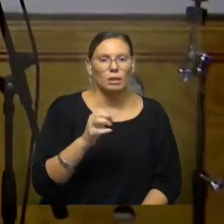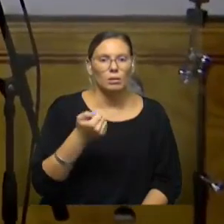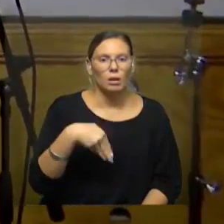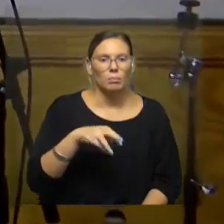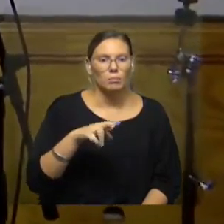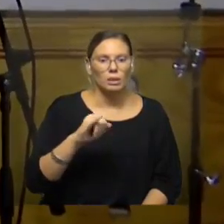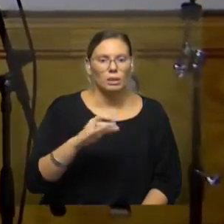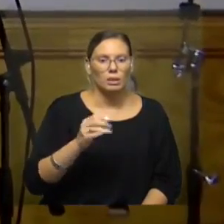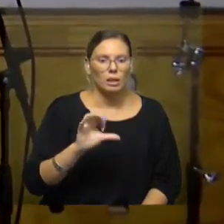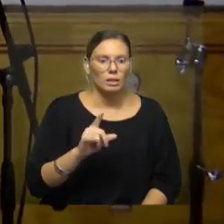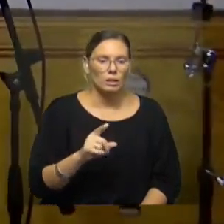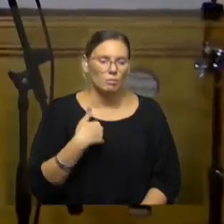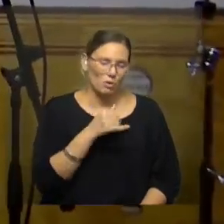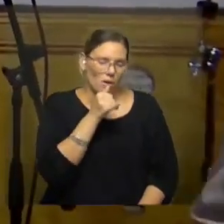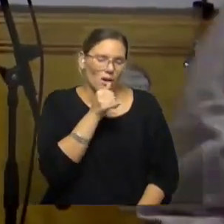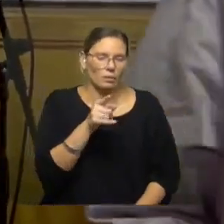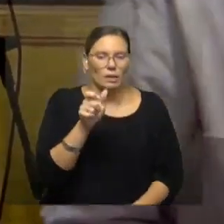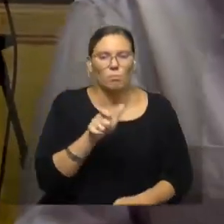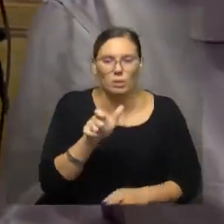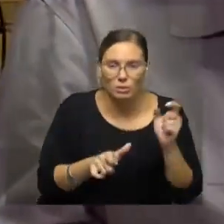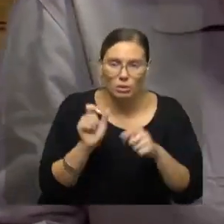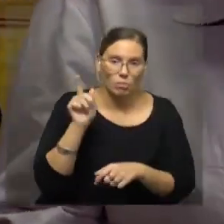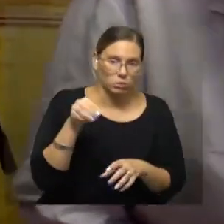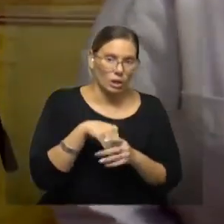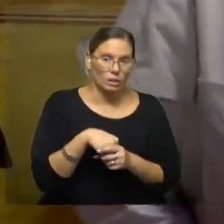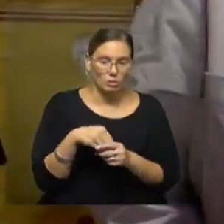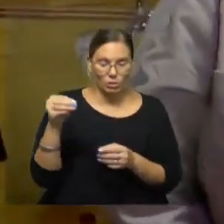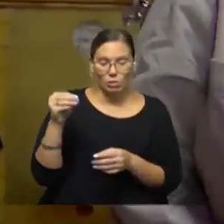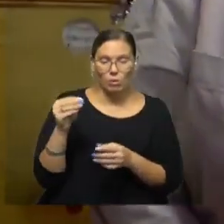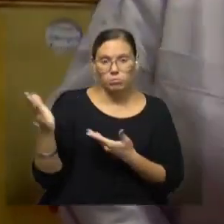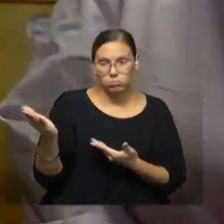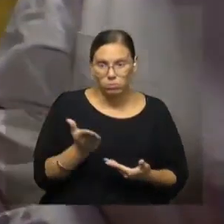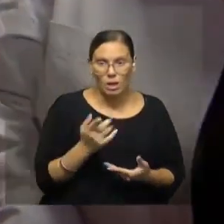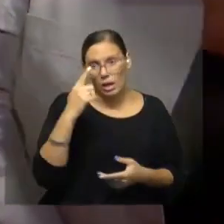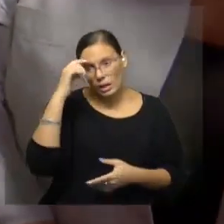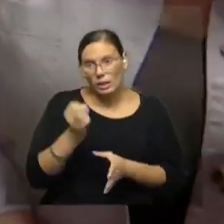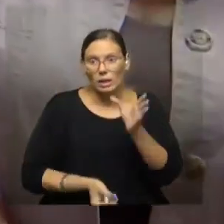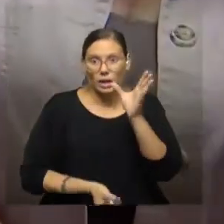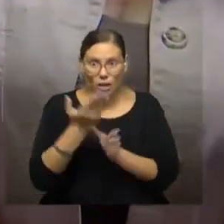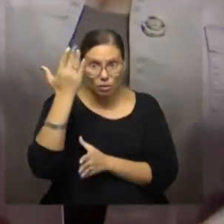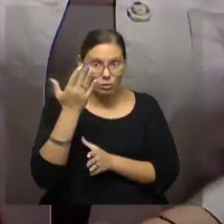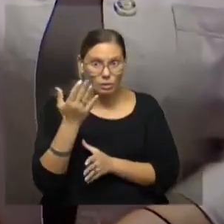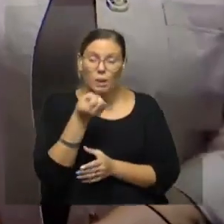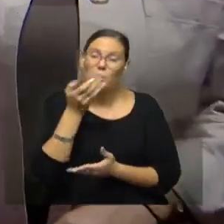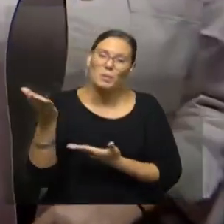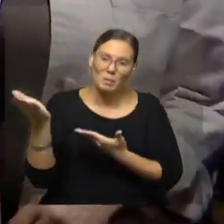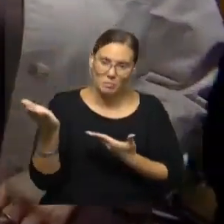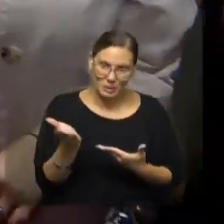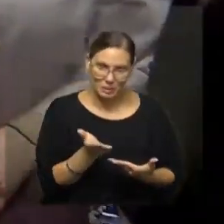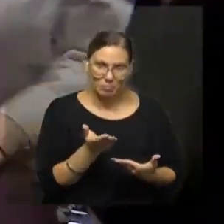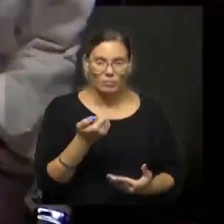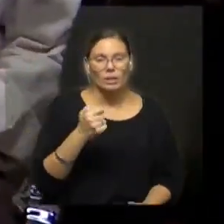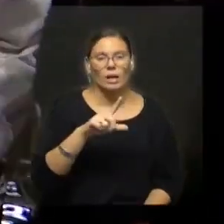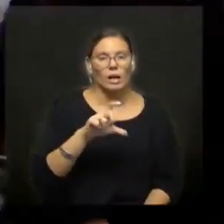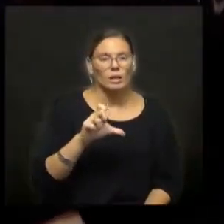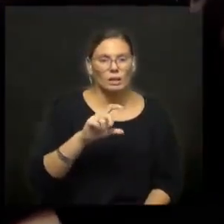a parte de sus protagonistas, tenemos a dos, a las creadoras de este proyecto tan, tan bueno y tan interesante. Les voy a dar la bienvenida, Ale y